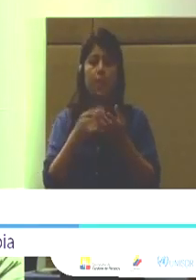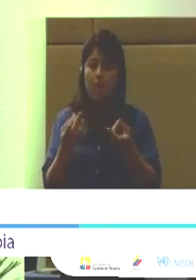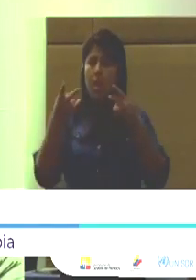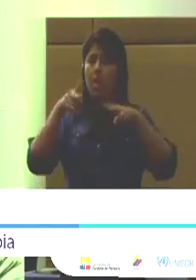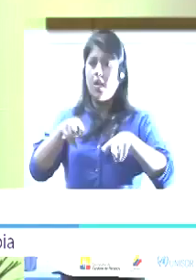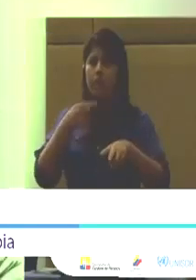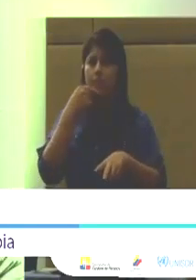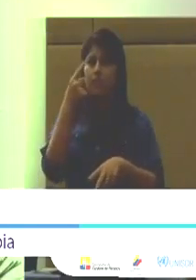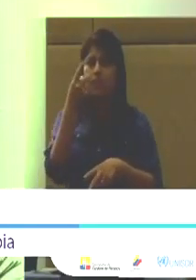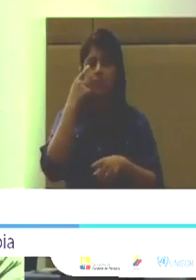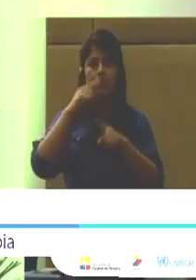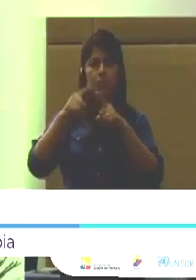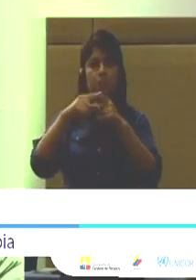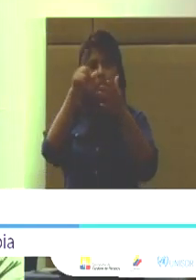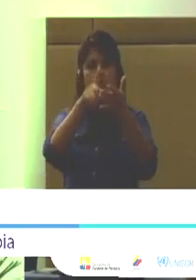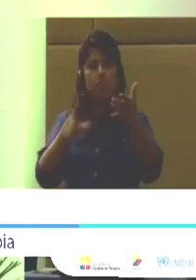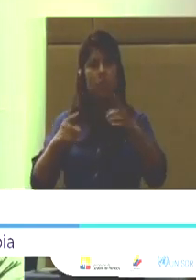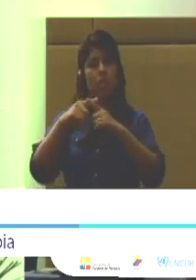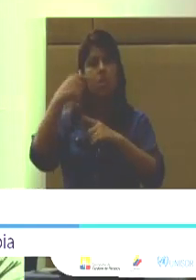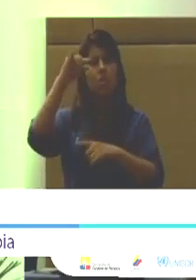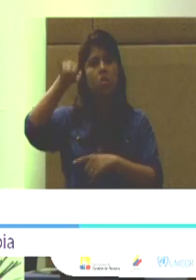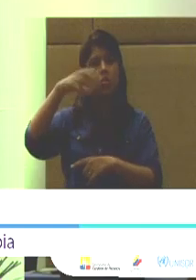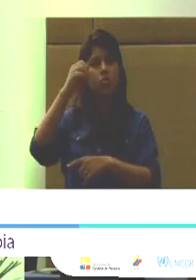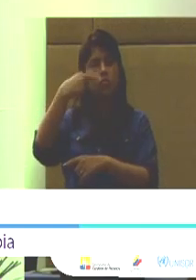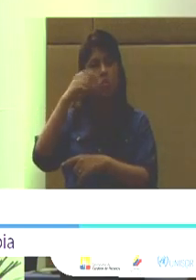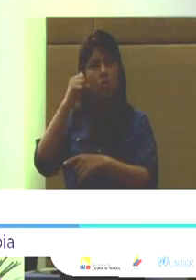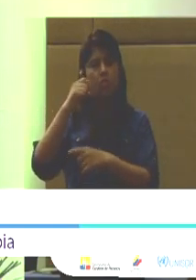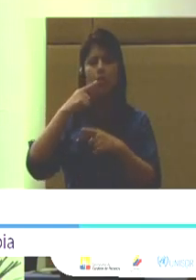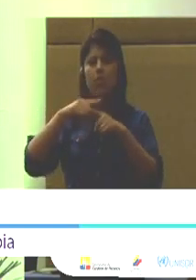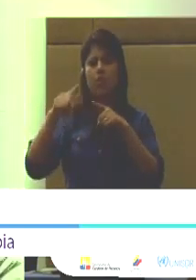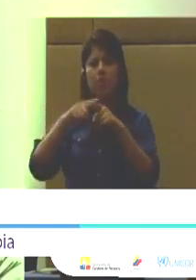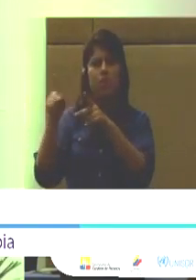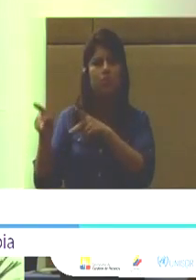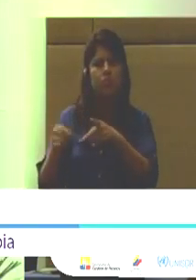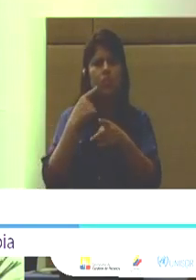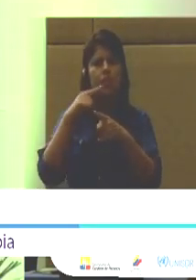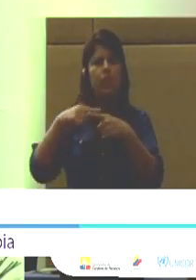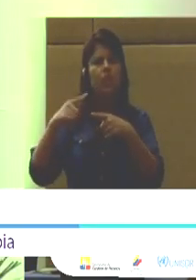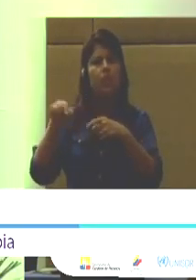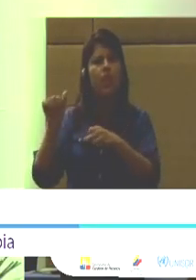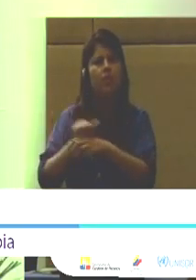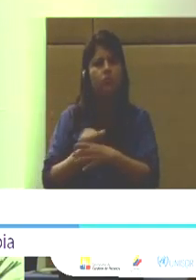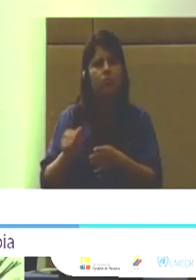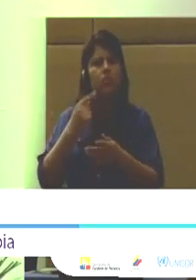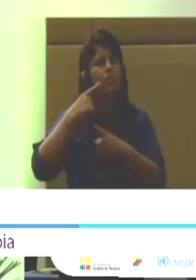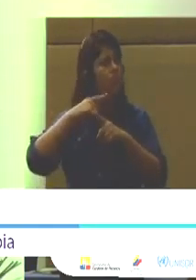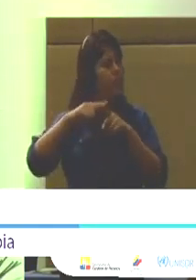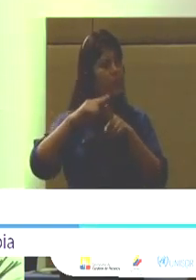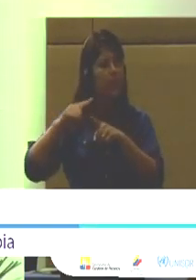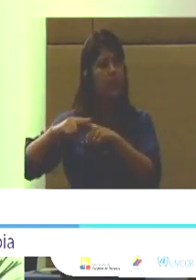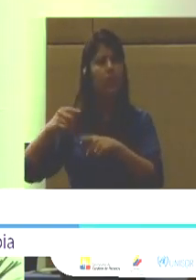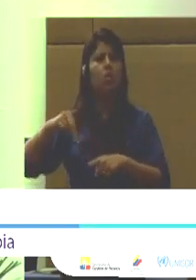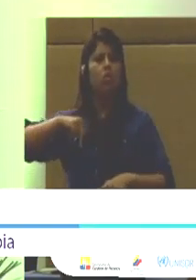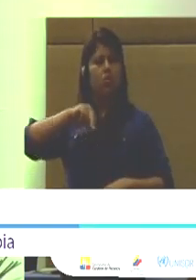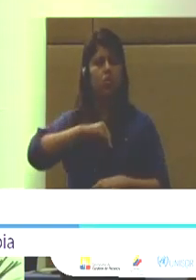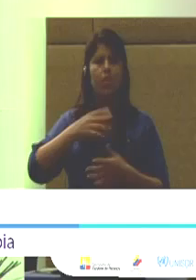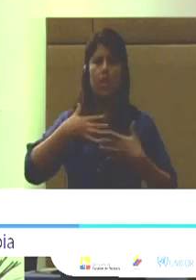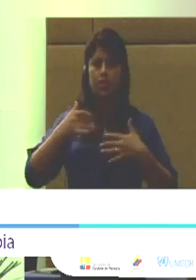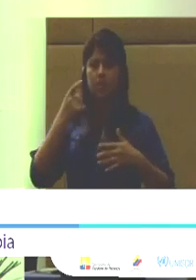en el marco de acción de Yogo se habla de estas prioridades de acción, varias. Nosotros estamos